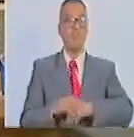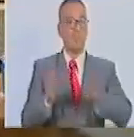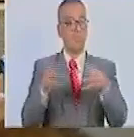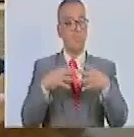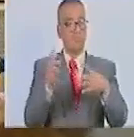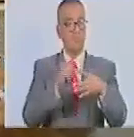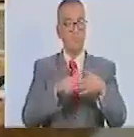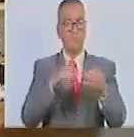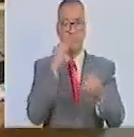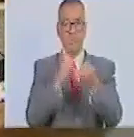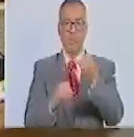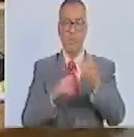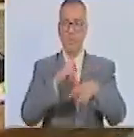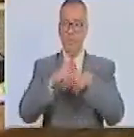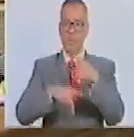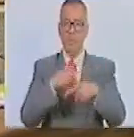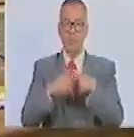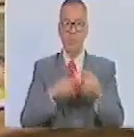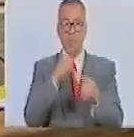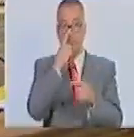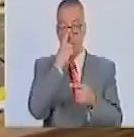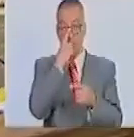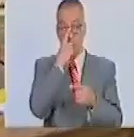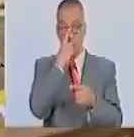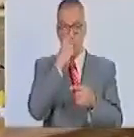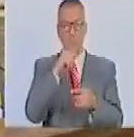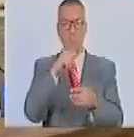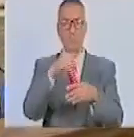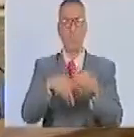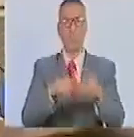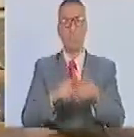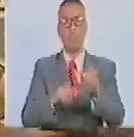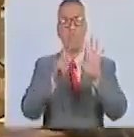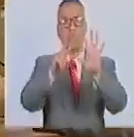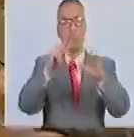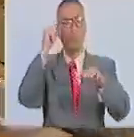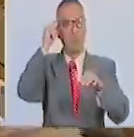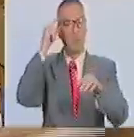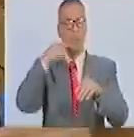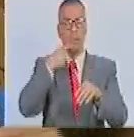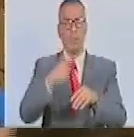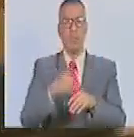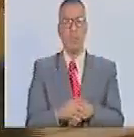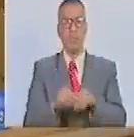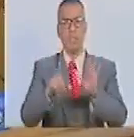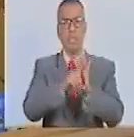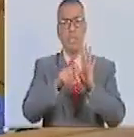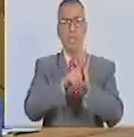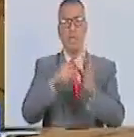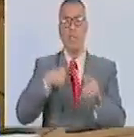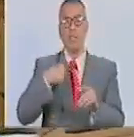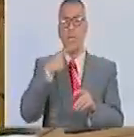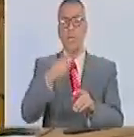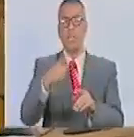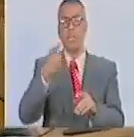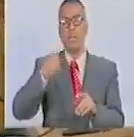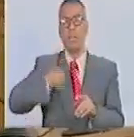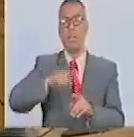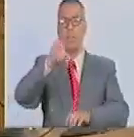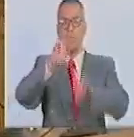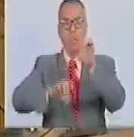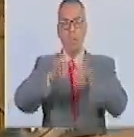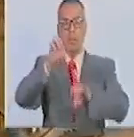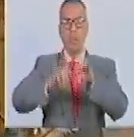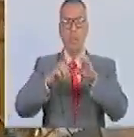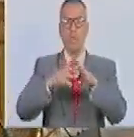Inmediatamente concluye el proceso de postulaciones, los 7 días que le mencioné. La ley señala que debíamos evaluar